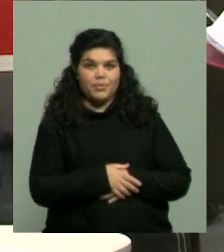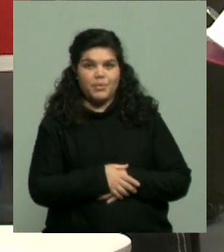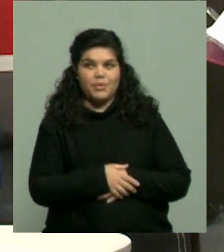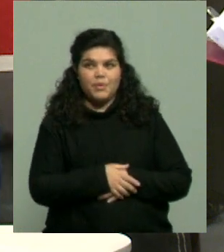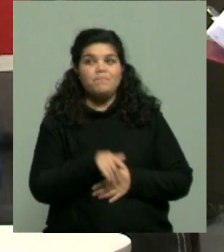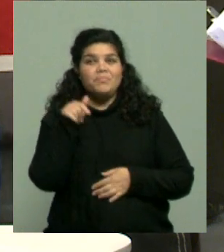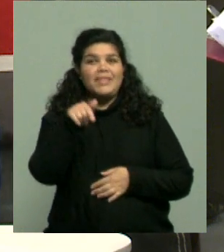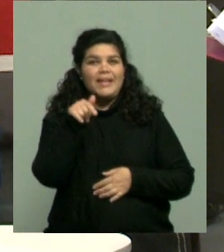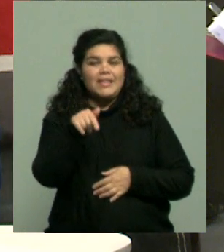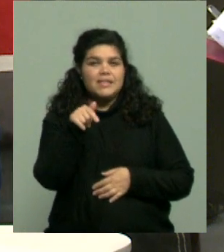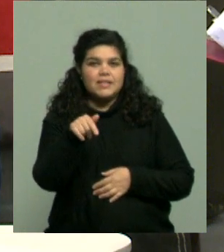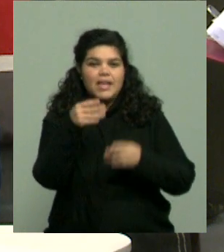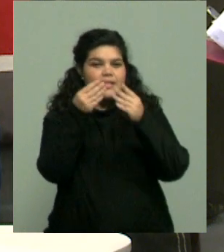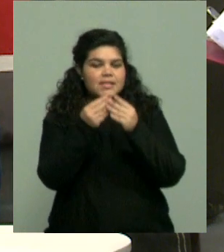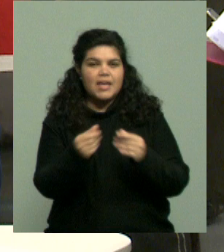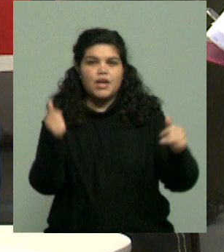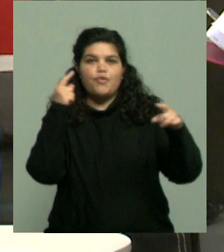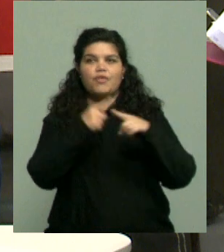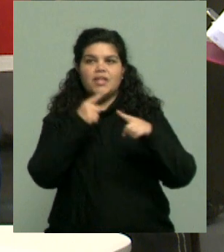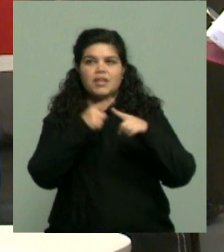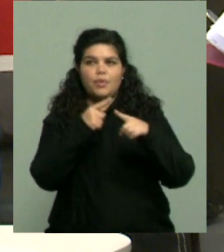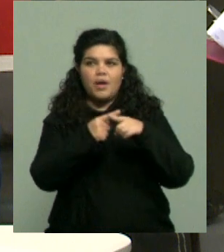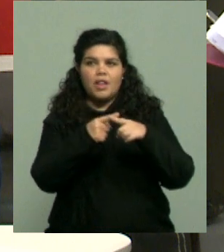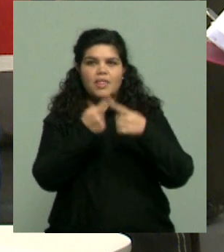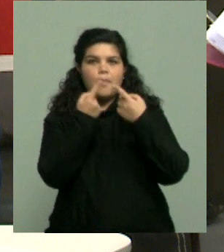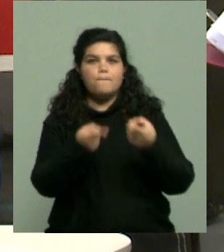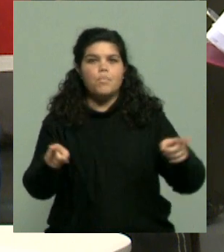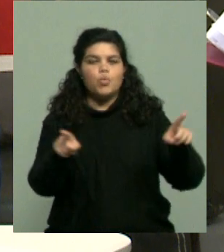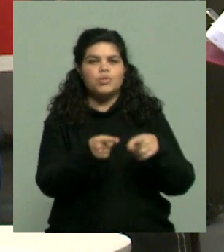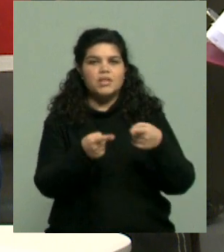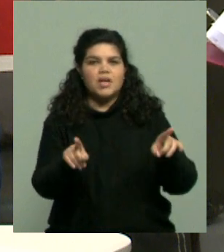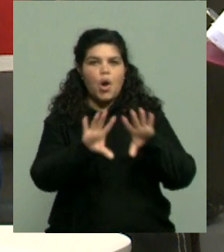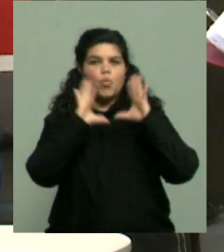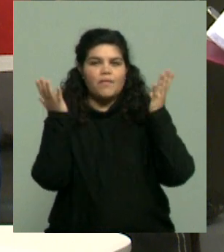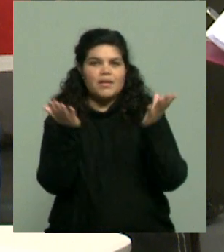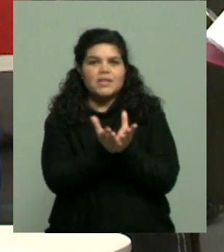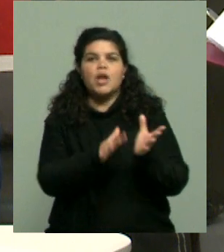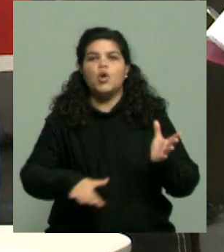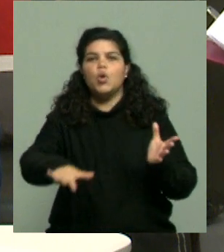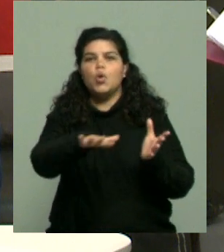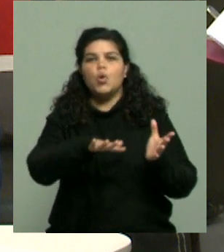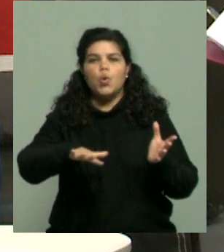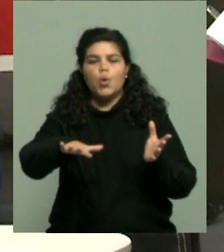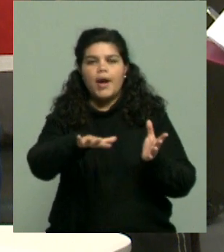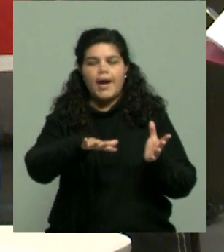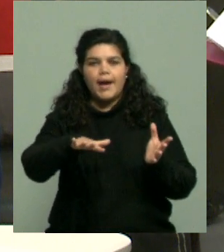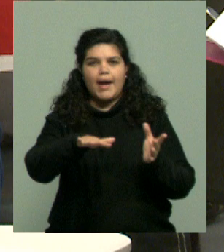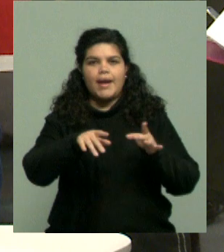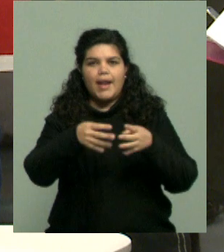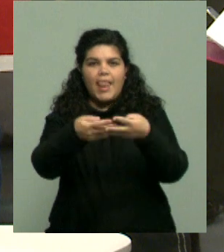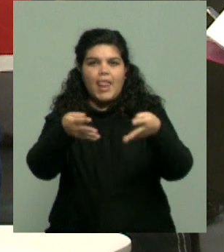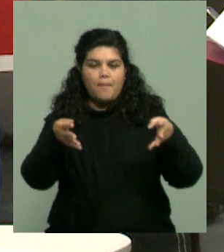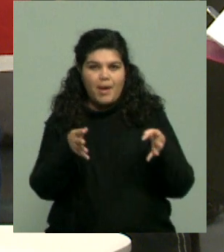el cierre del Festival de Música Universal que se hizo el año pasado en el Le Parc, en diciembre, puede ser, en